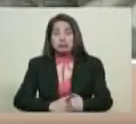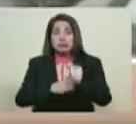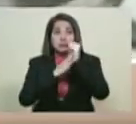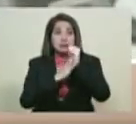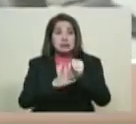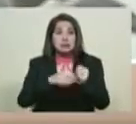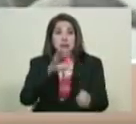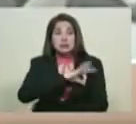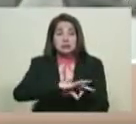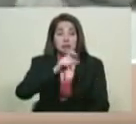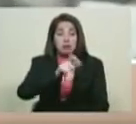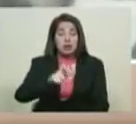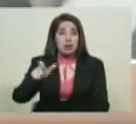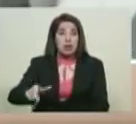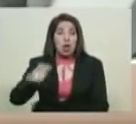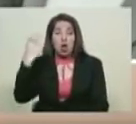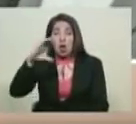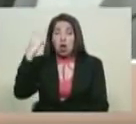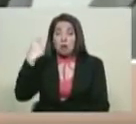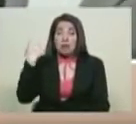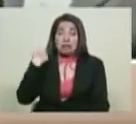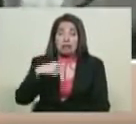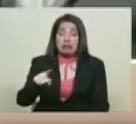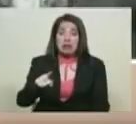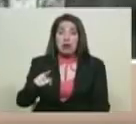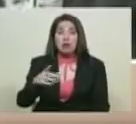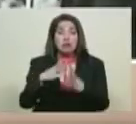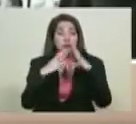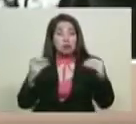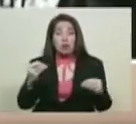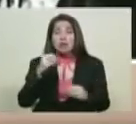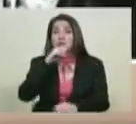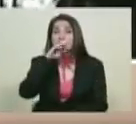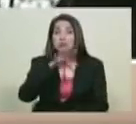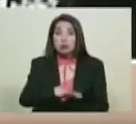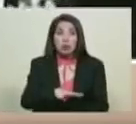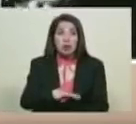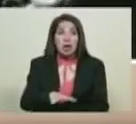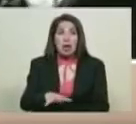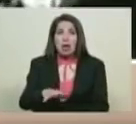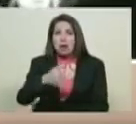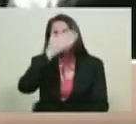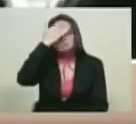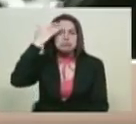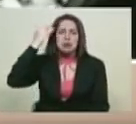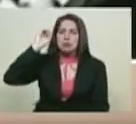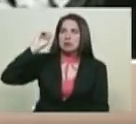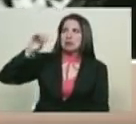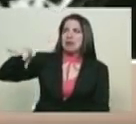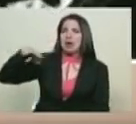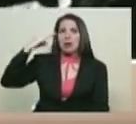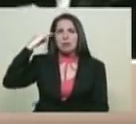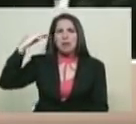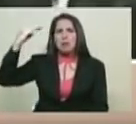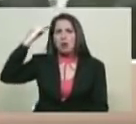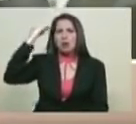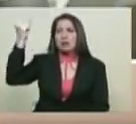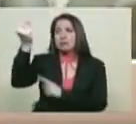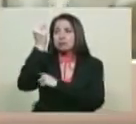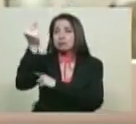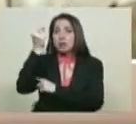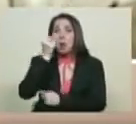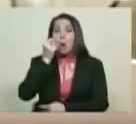ha tenido Colombia en toda su historia republicana y no han podido tapar su memoria, ni podemos dejar que su memoria